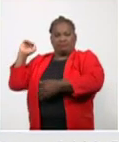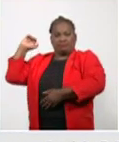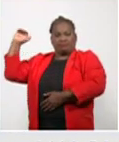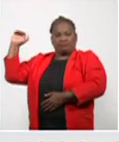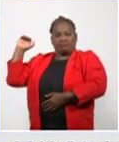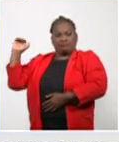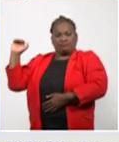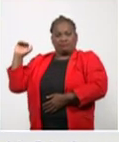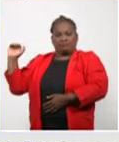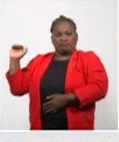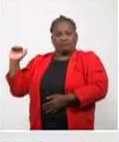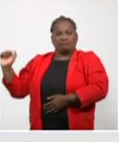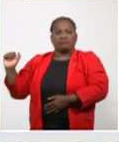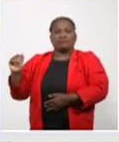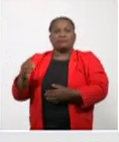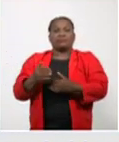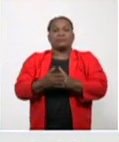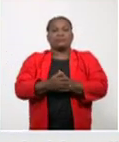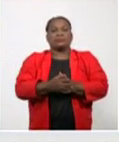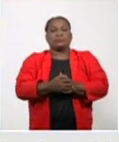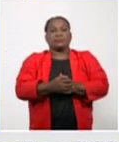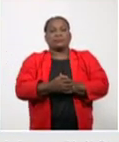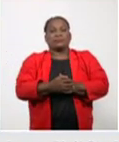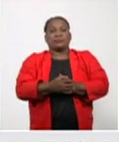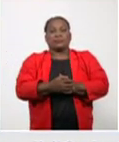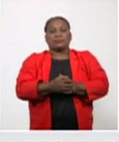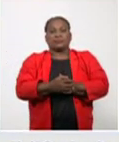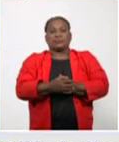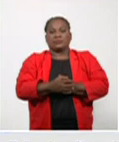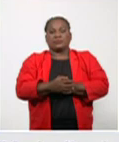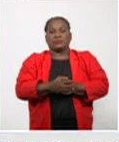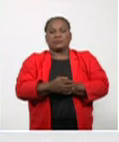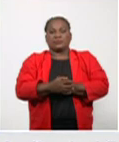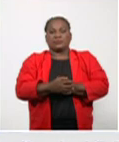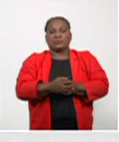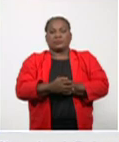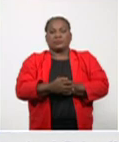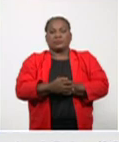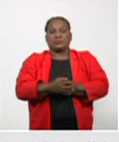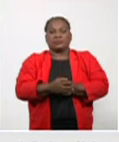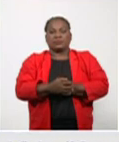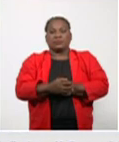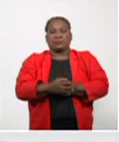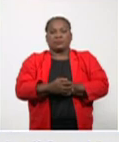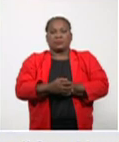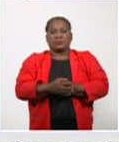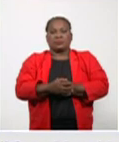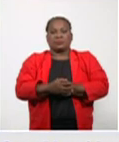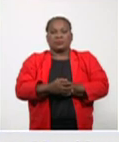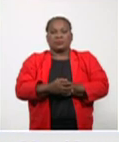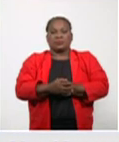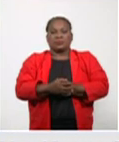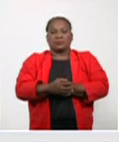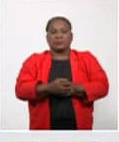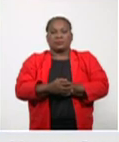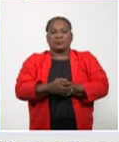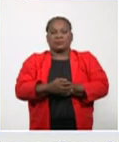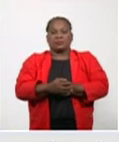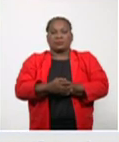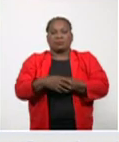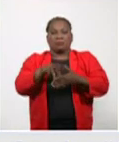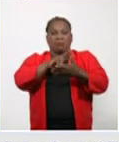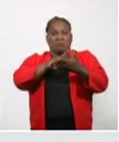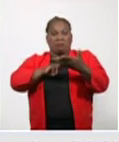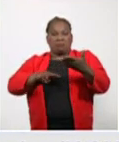San José de las Lajas, 6 de Guine, de Batabanó y Madruga 4 de cada uno,